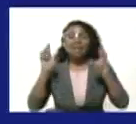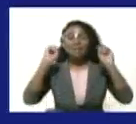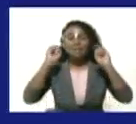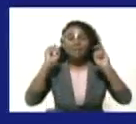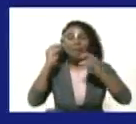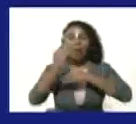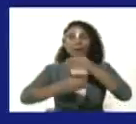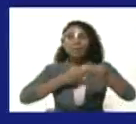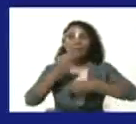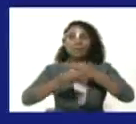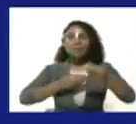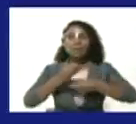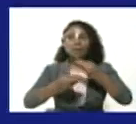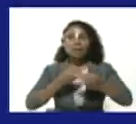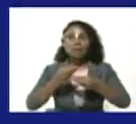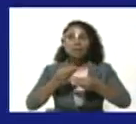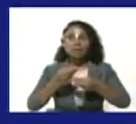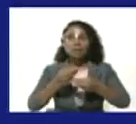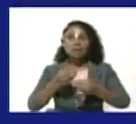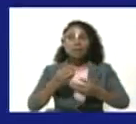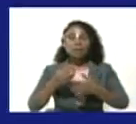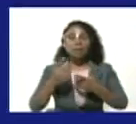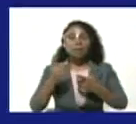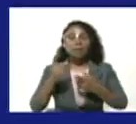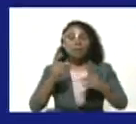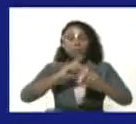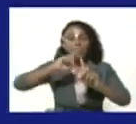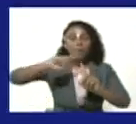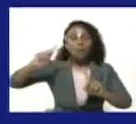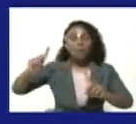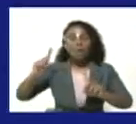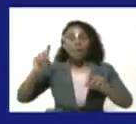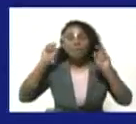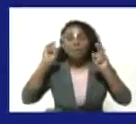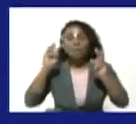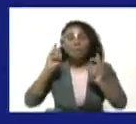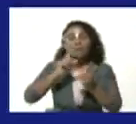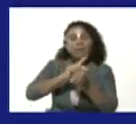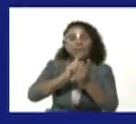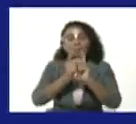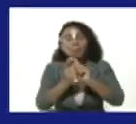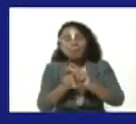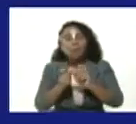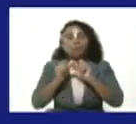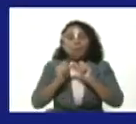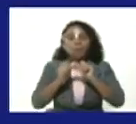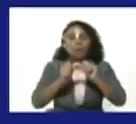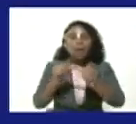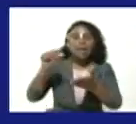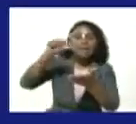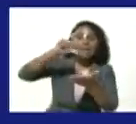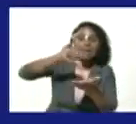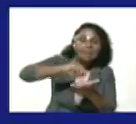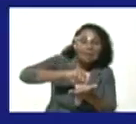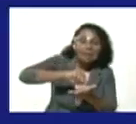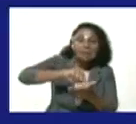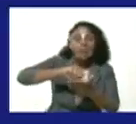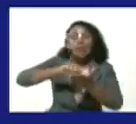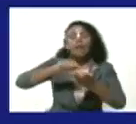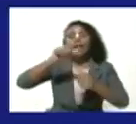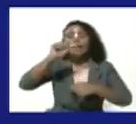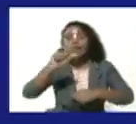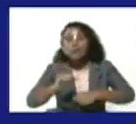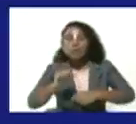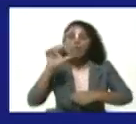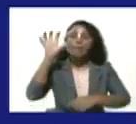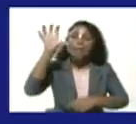vemos de mayor nubosidad con descargas eléctricas, es la zona de convergencia que se mantiene hacia el centro y hacia el sur del país, típico